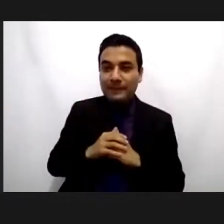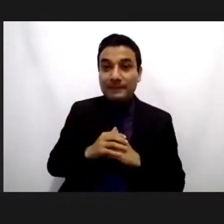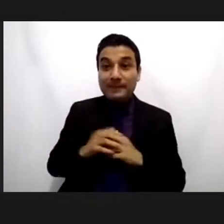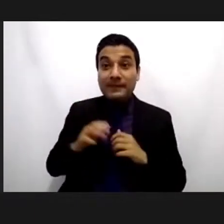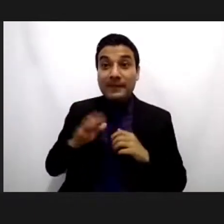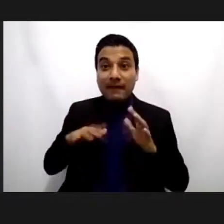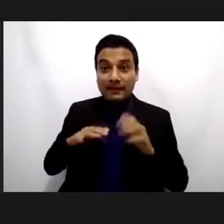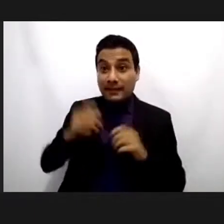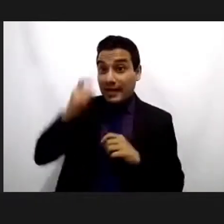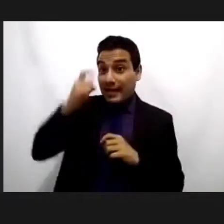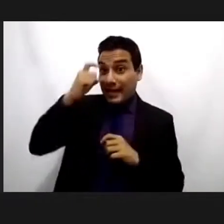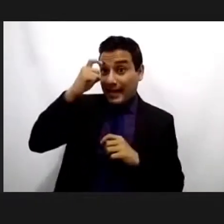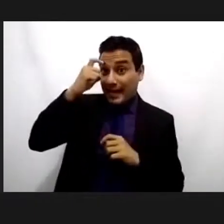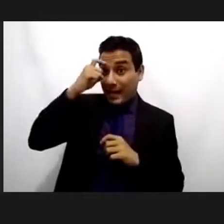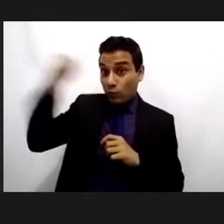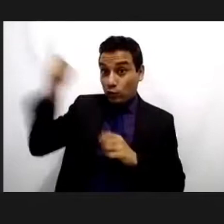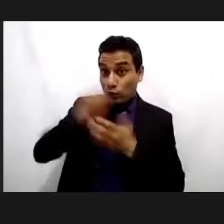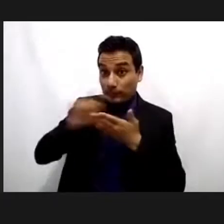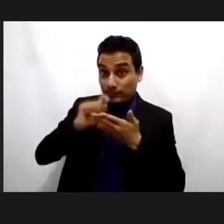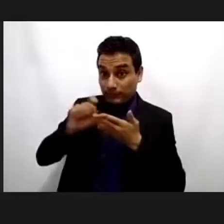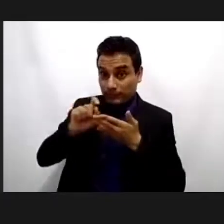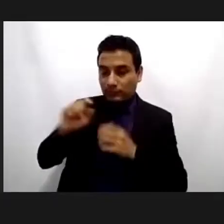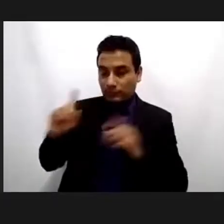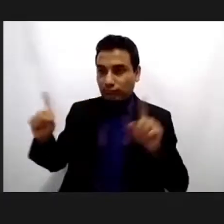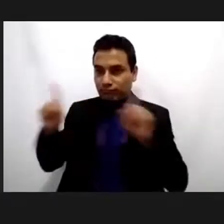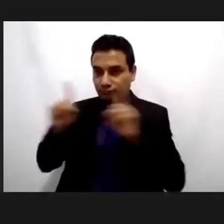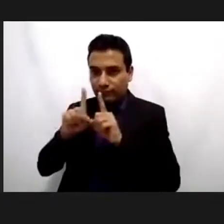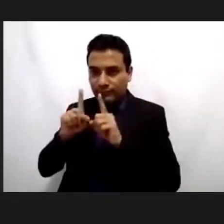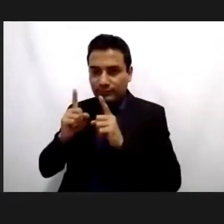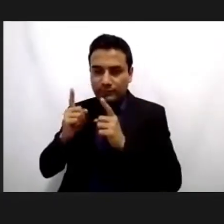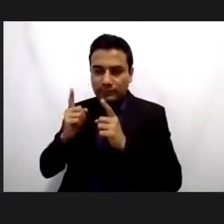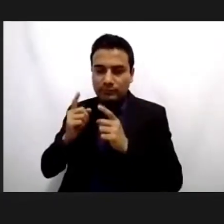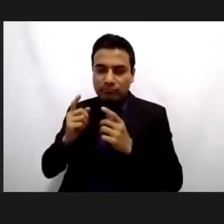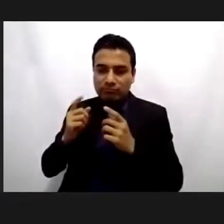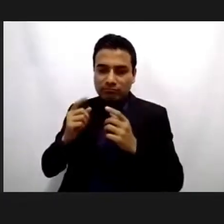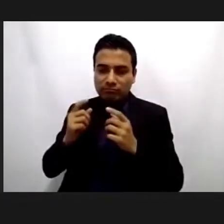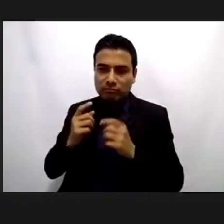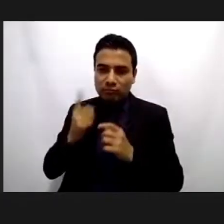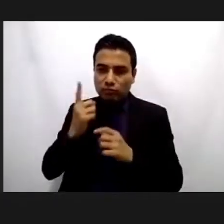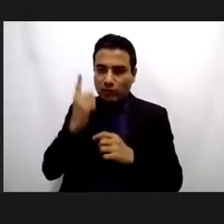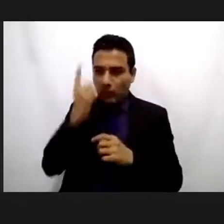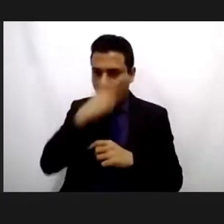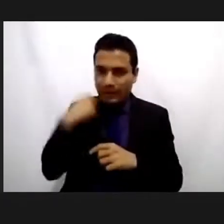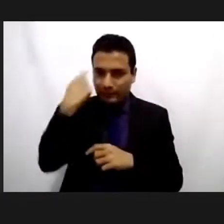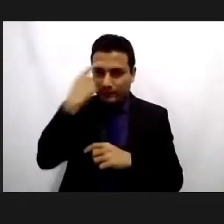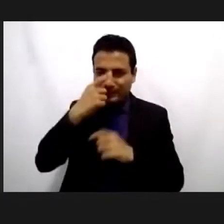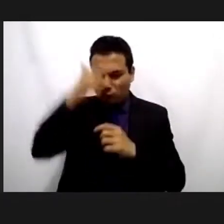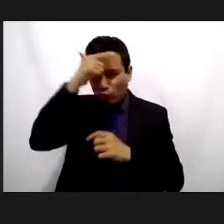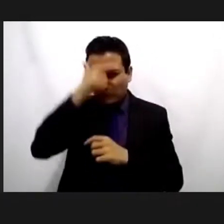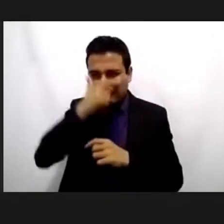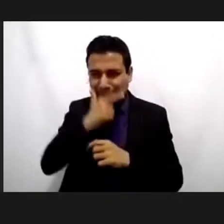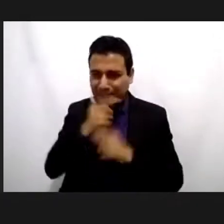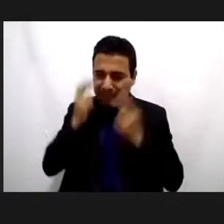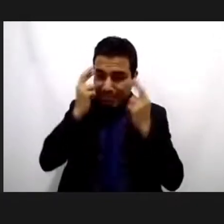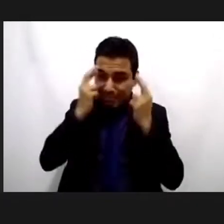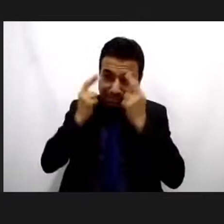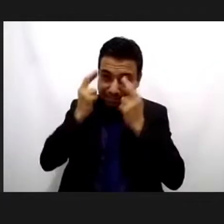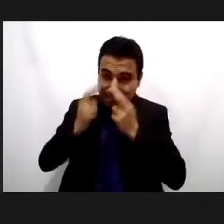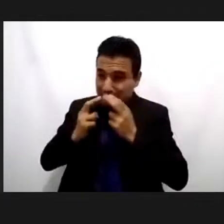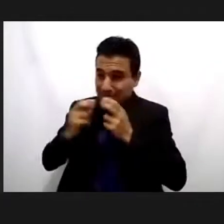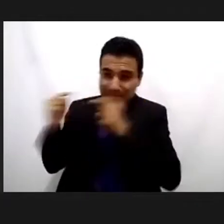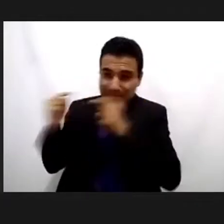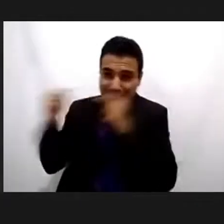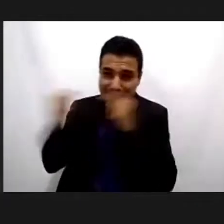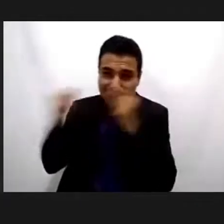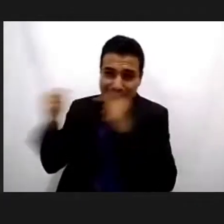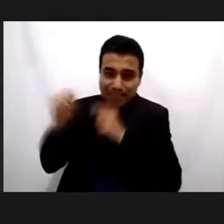autor cuando estoy dirigiendo es a las 4 de la mañana cuando me desvelo. Tengo una hora de desvelo y me peleo con el autor, pero el autor